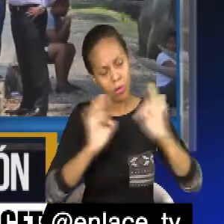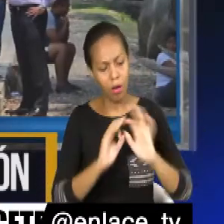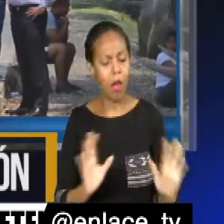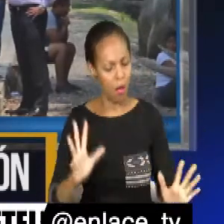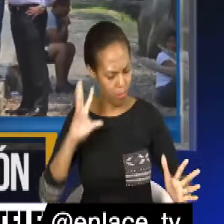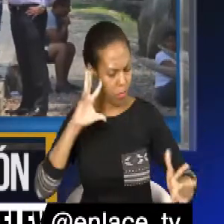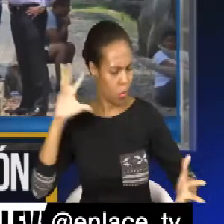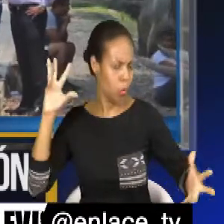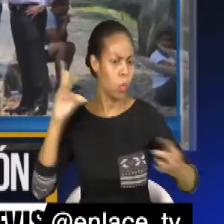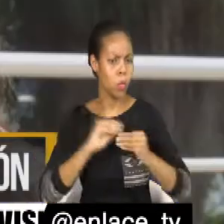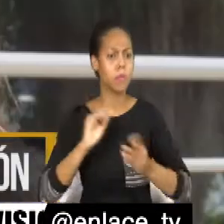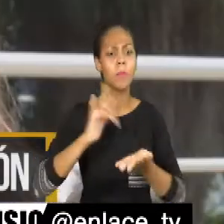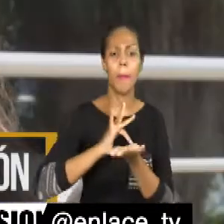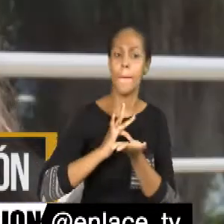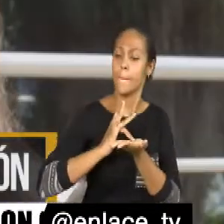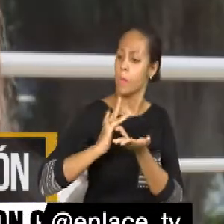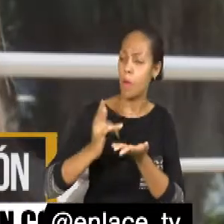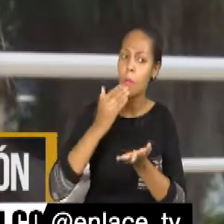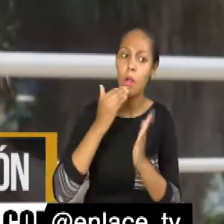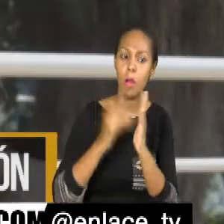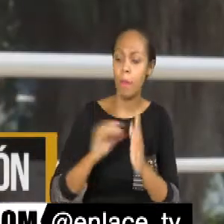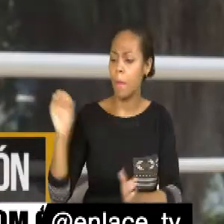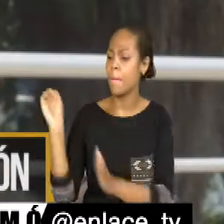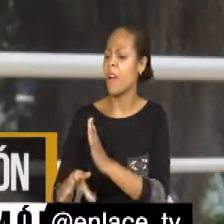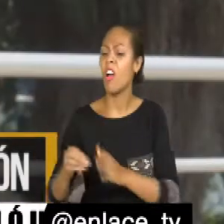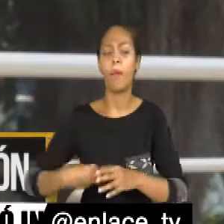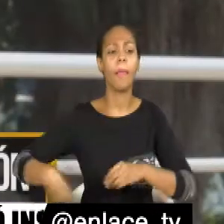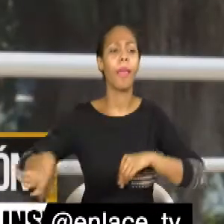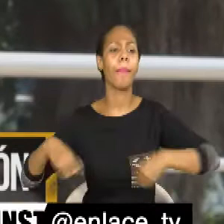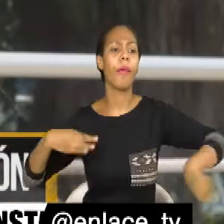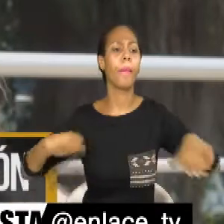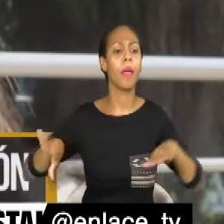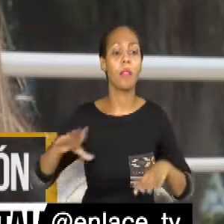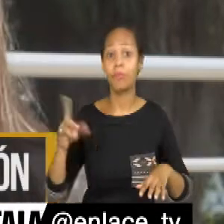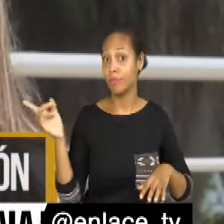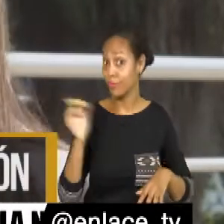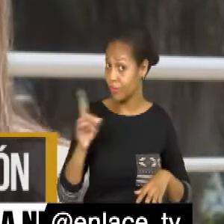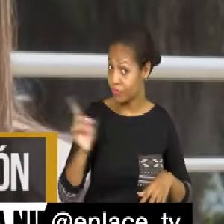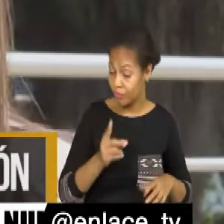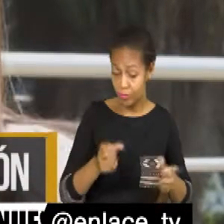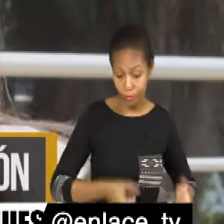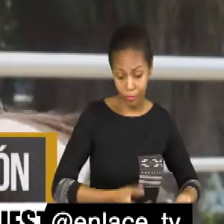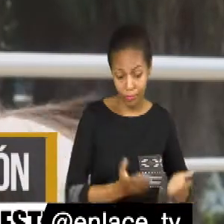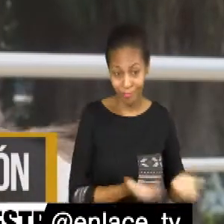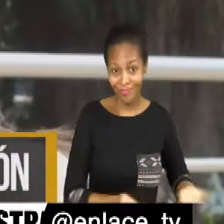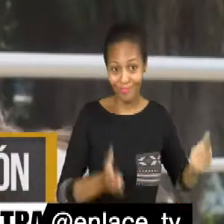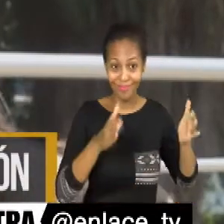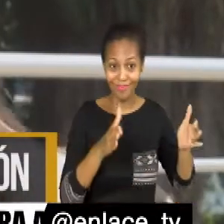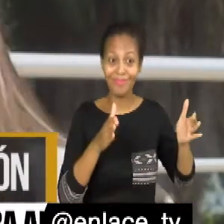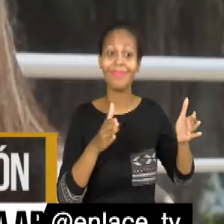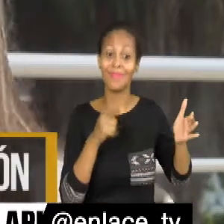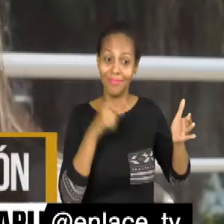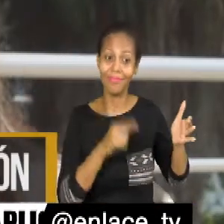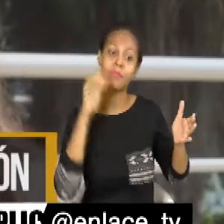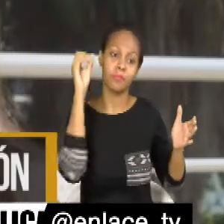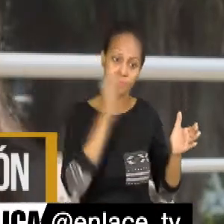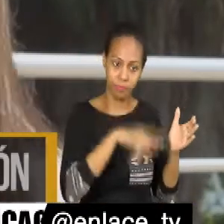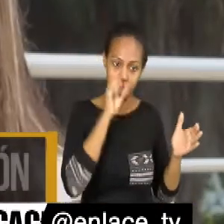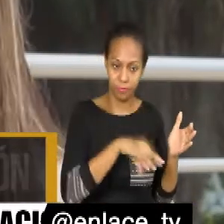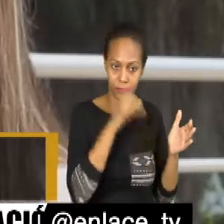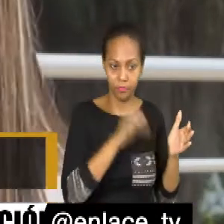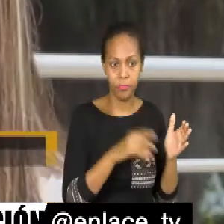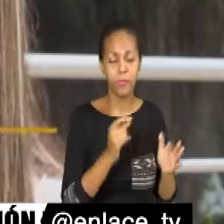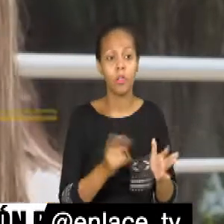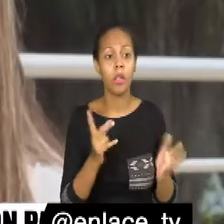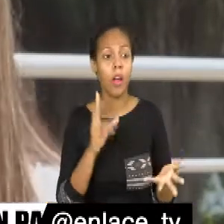mantenerlo limpio, las basuras en las canecas, venir acá, pero mantenerlo siempre lindo, porque pues es un compromiso no solo de la alcaldía,